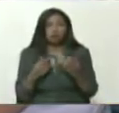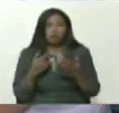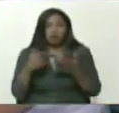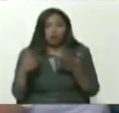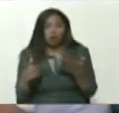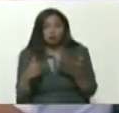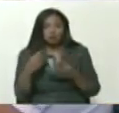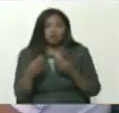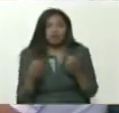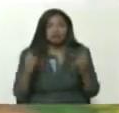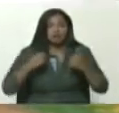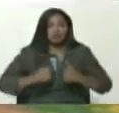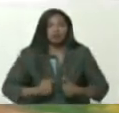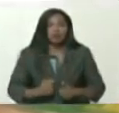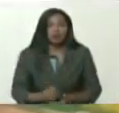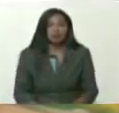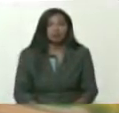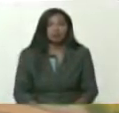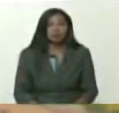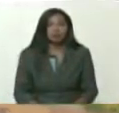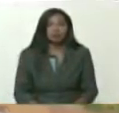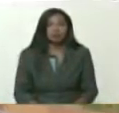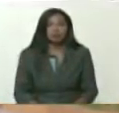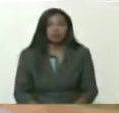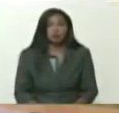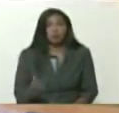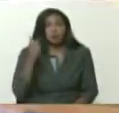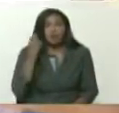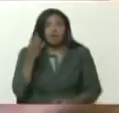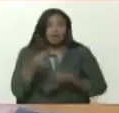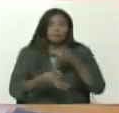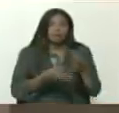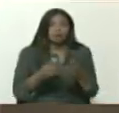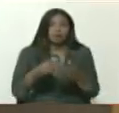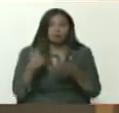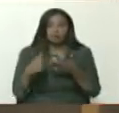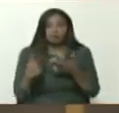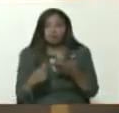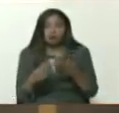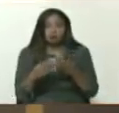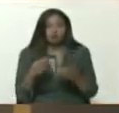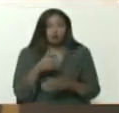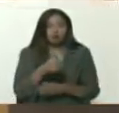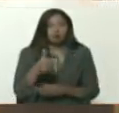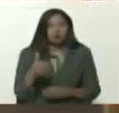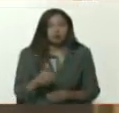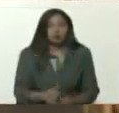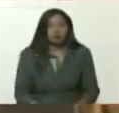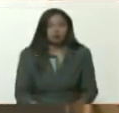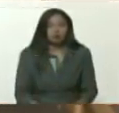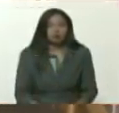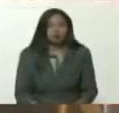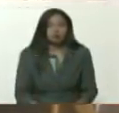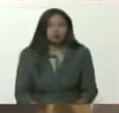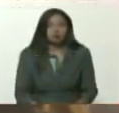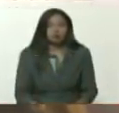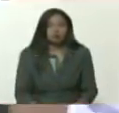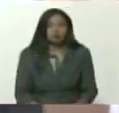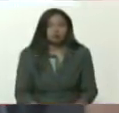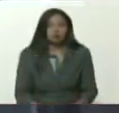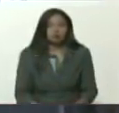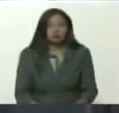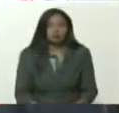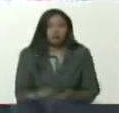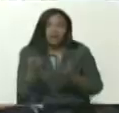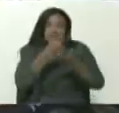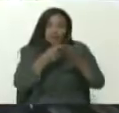morral. Correcto, María ya describió exactamente lo que tenemos aquí. Fíjense ustedes, este mapa que ustedes ven